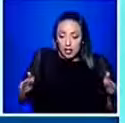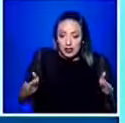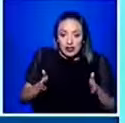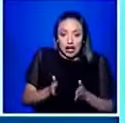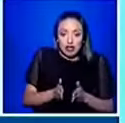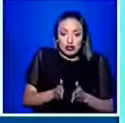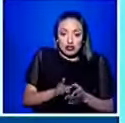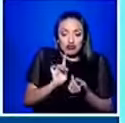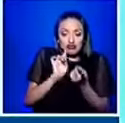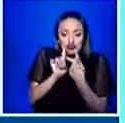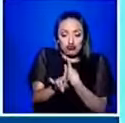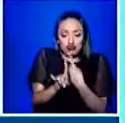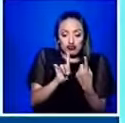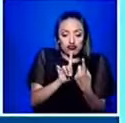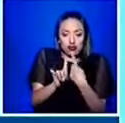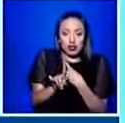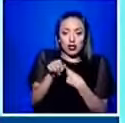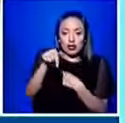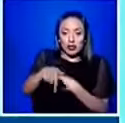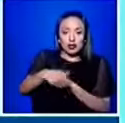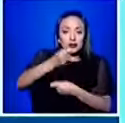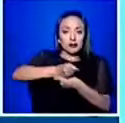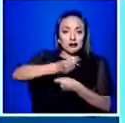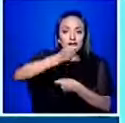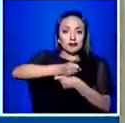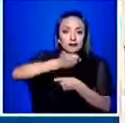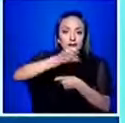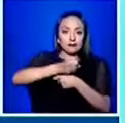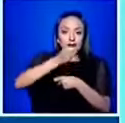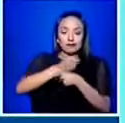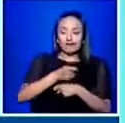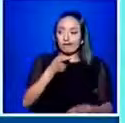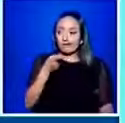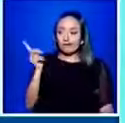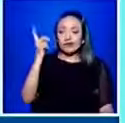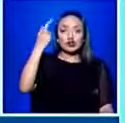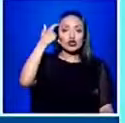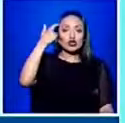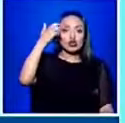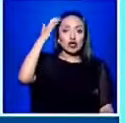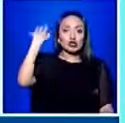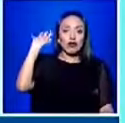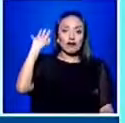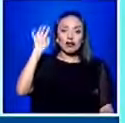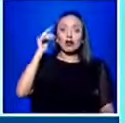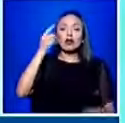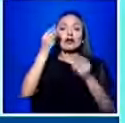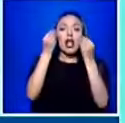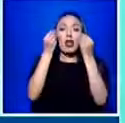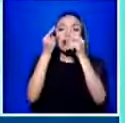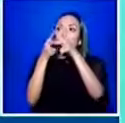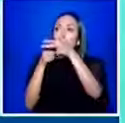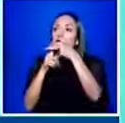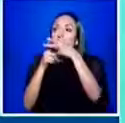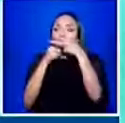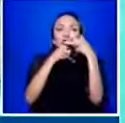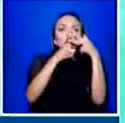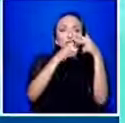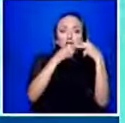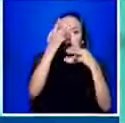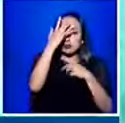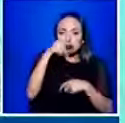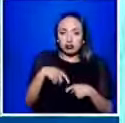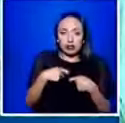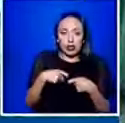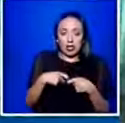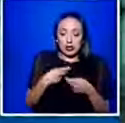camino, la situación del trabajo también, que los vecinos no saben qué hacer, están pidiendo plata prestada para pagar el arriendo,